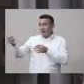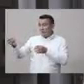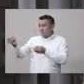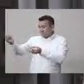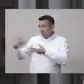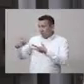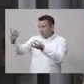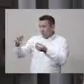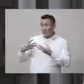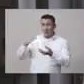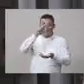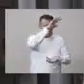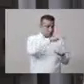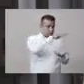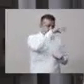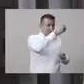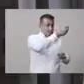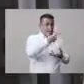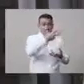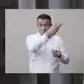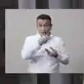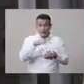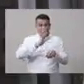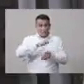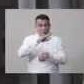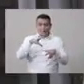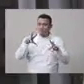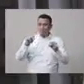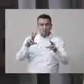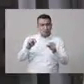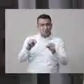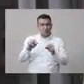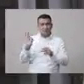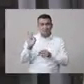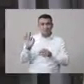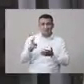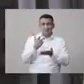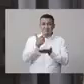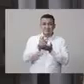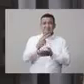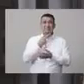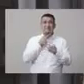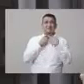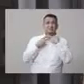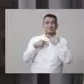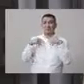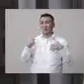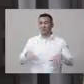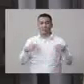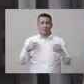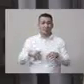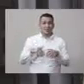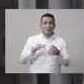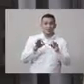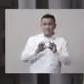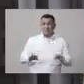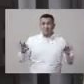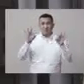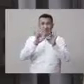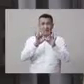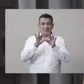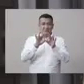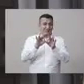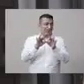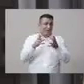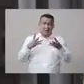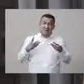se ha agotado ya, por falta de disponibilidad de personal especializado en el mercado laboral, la